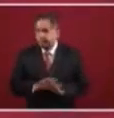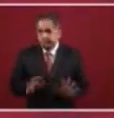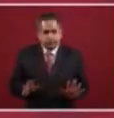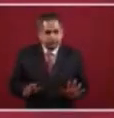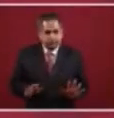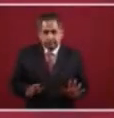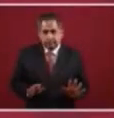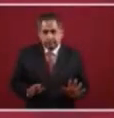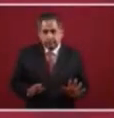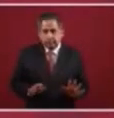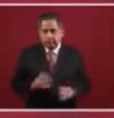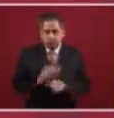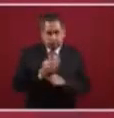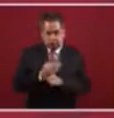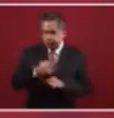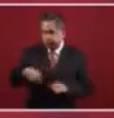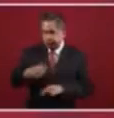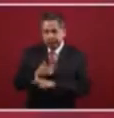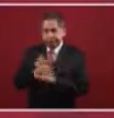no tendríamos libertad.